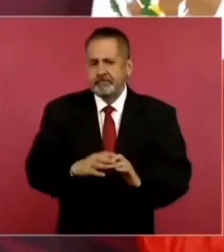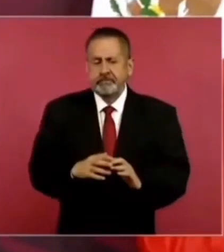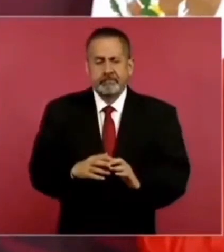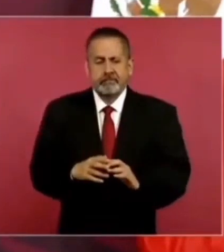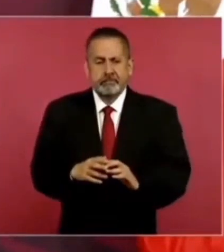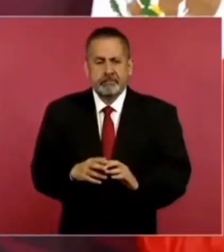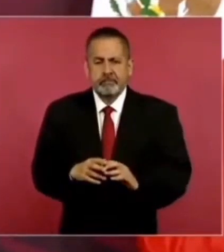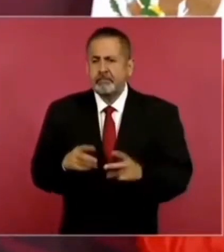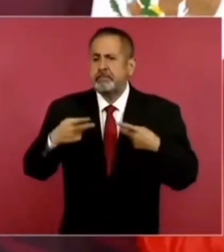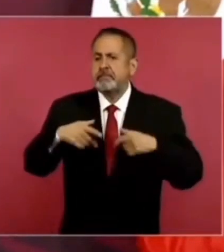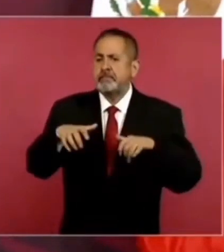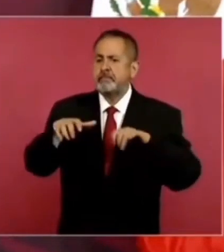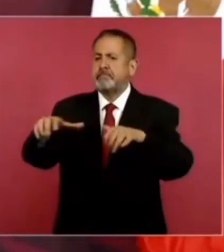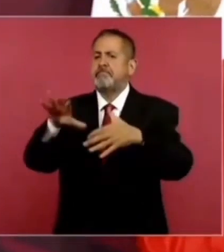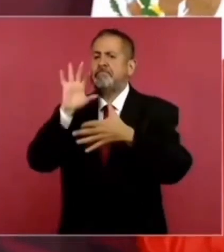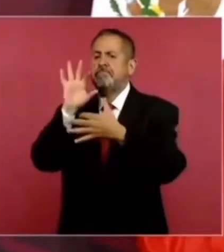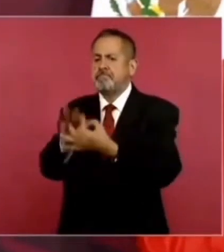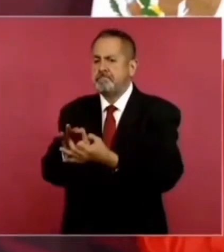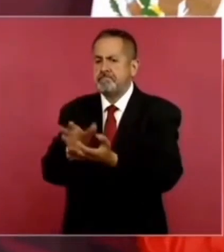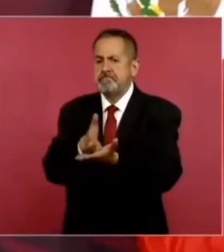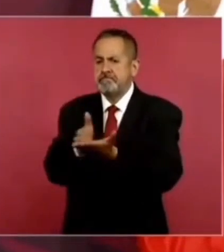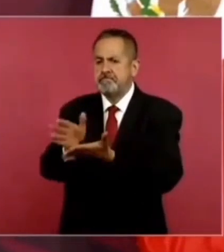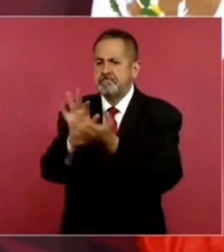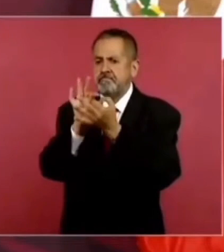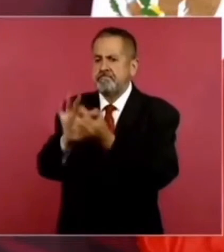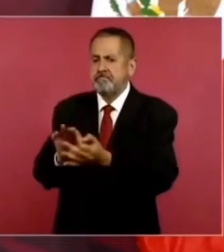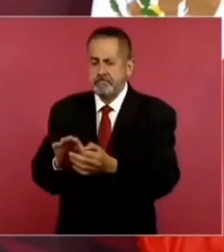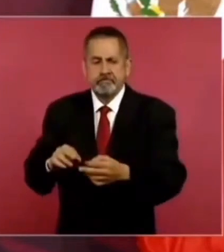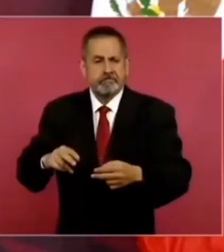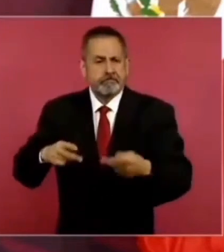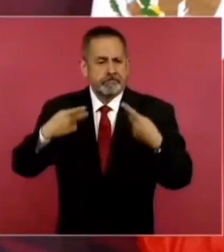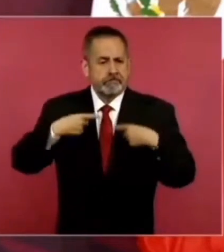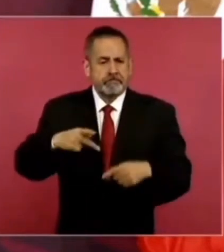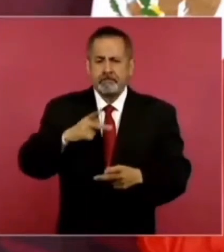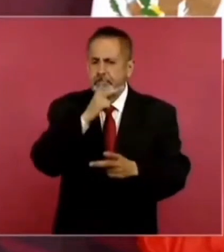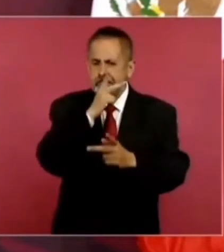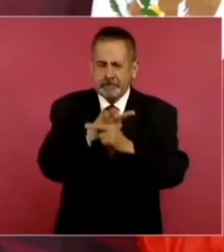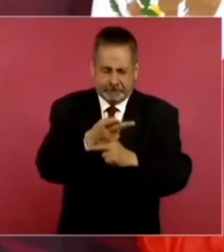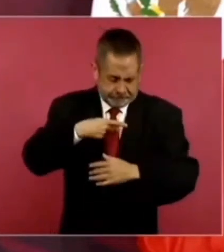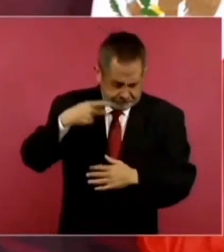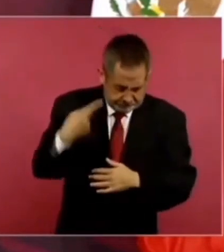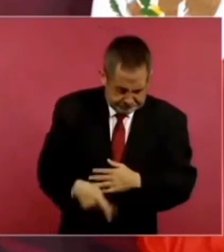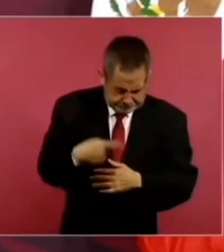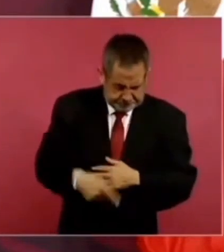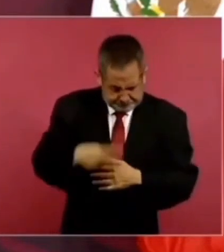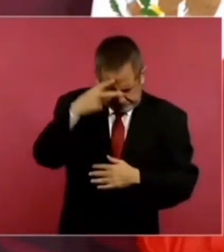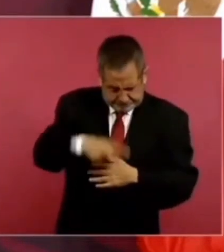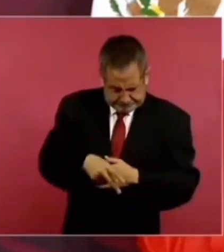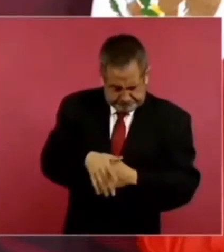lealtad al pueblo, lealtad a la patria. La lealtad a las personas